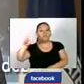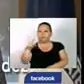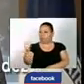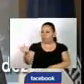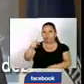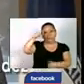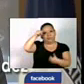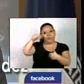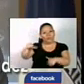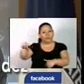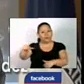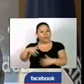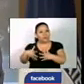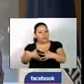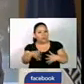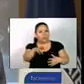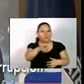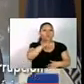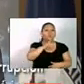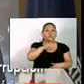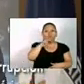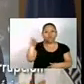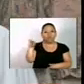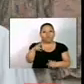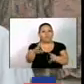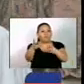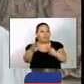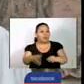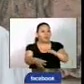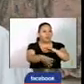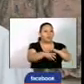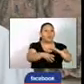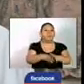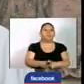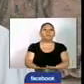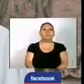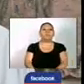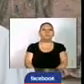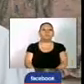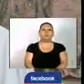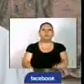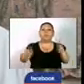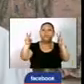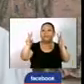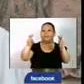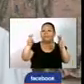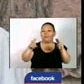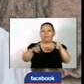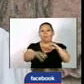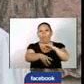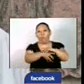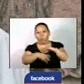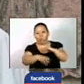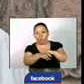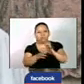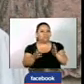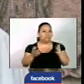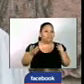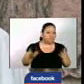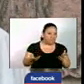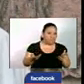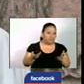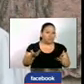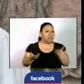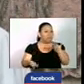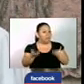así como con otros países se orientan a reducir el narcotráfico La iniciativa anticorrupción es vista como